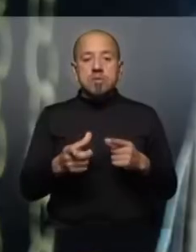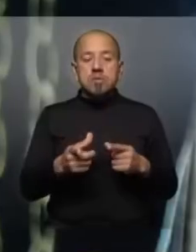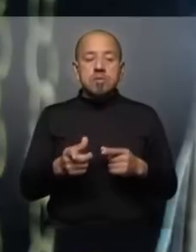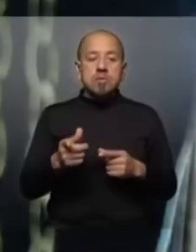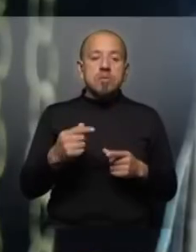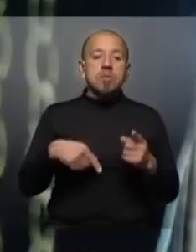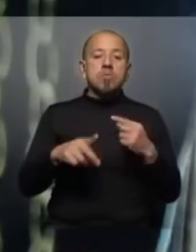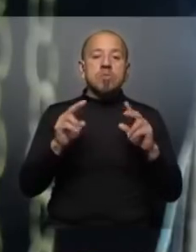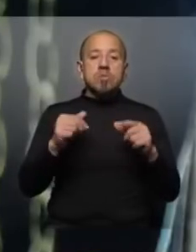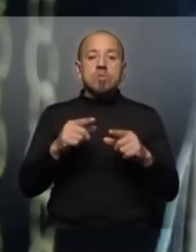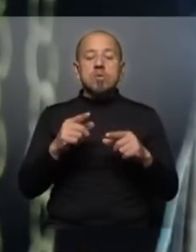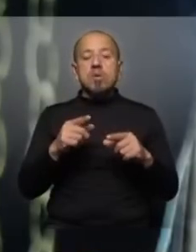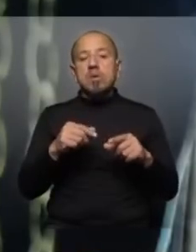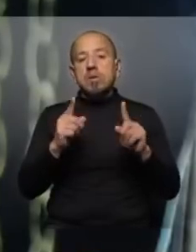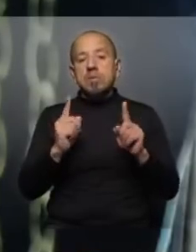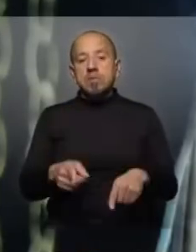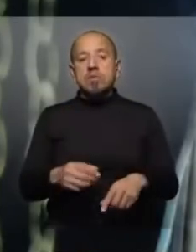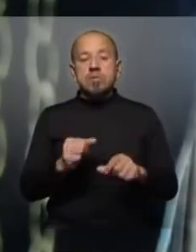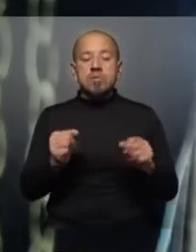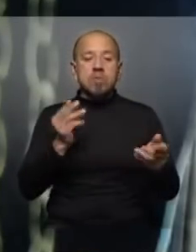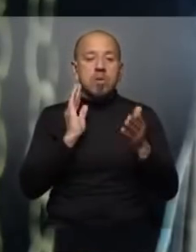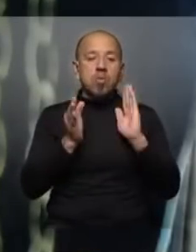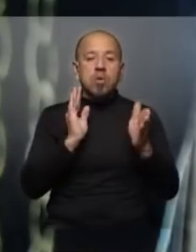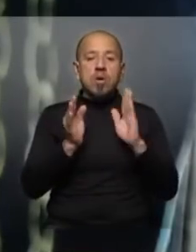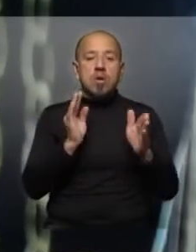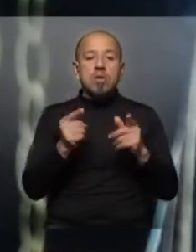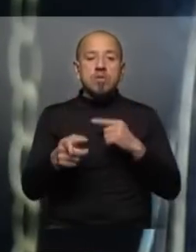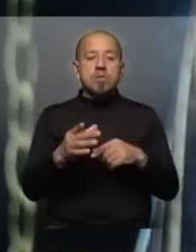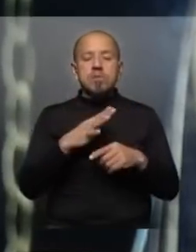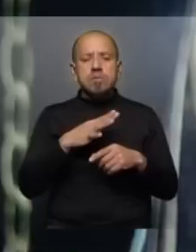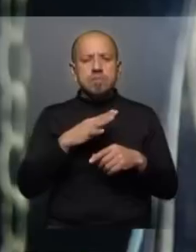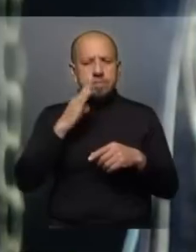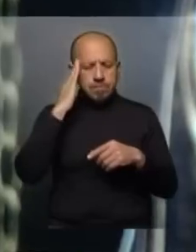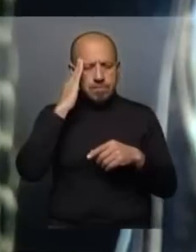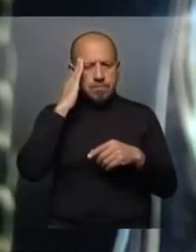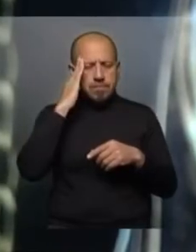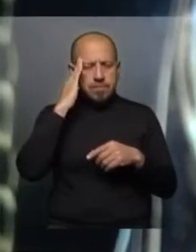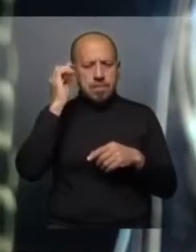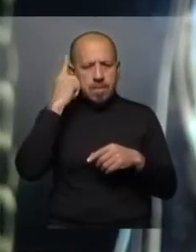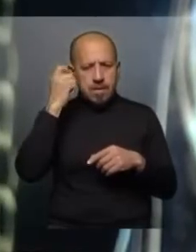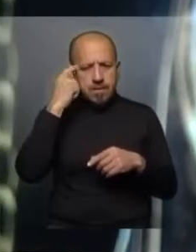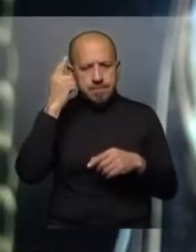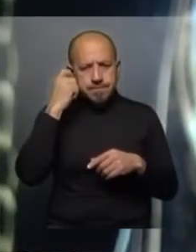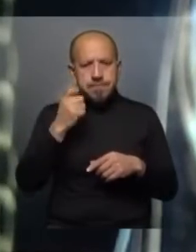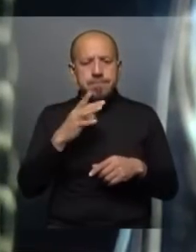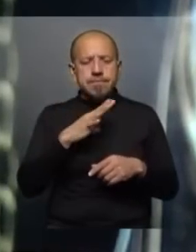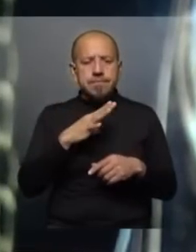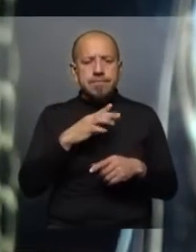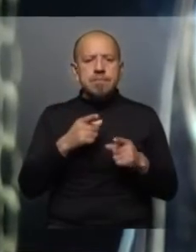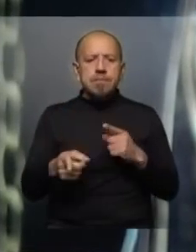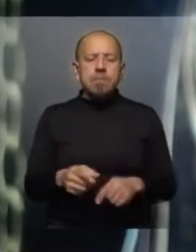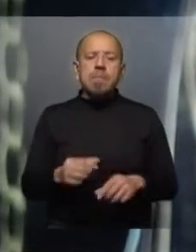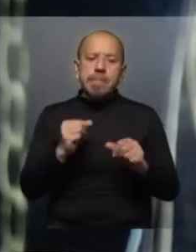muy poderosa y que al mismo tiempo haya abogados particulares que estén muy bien formados que tengan experiencias Y eso podría